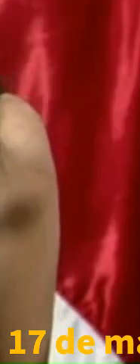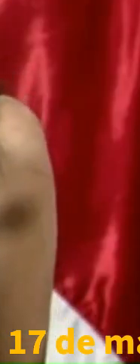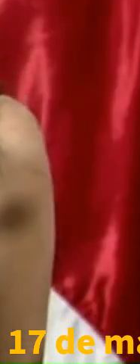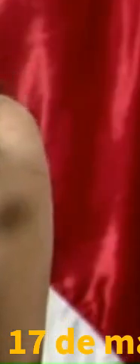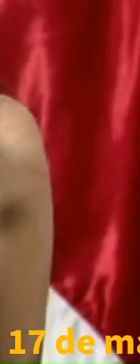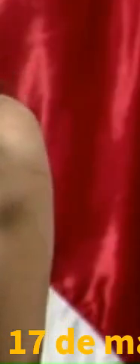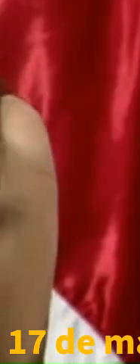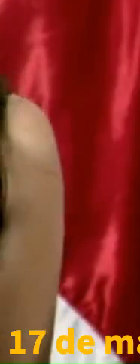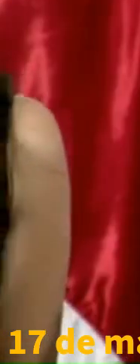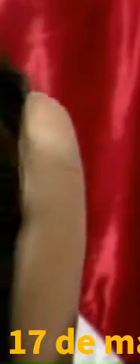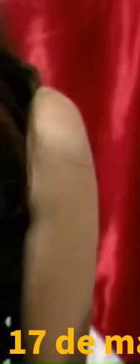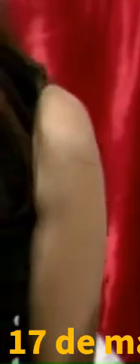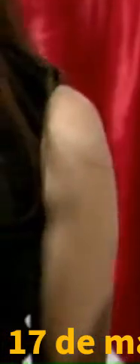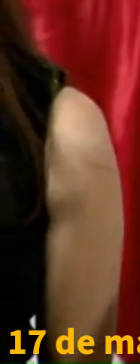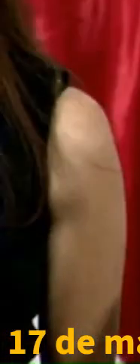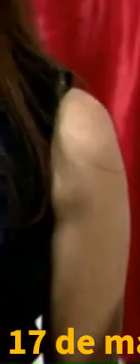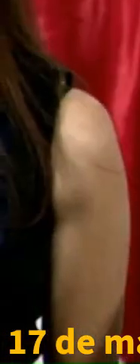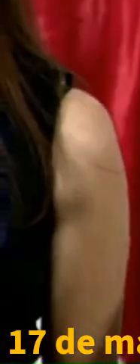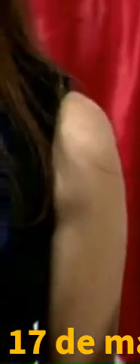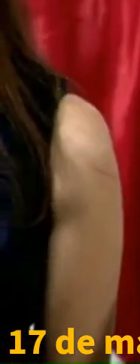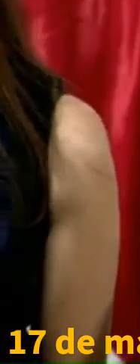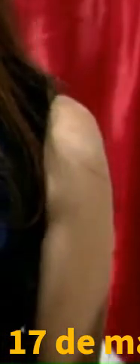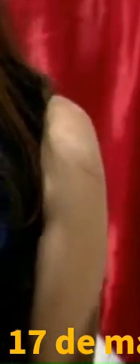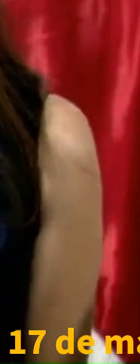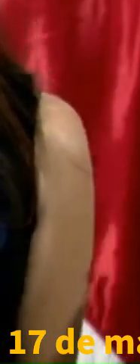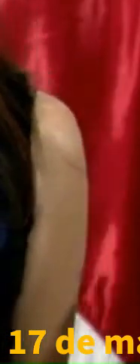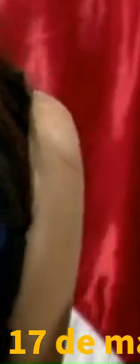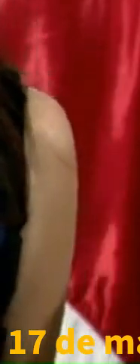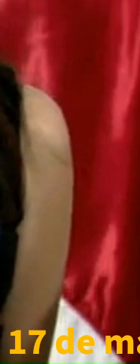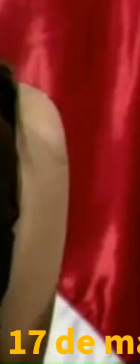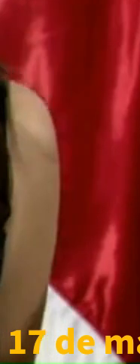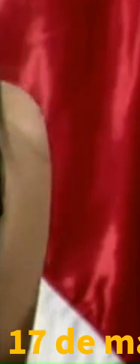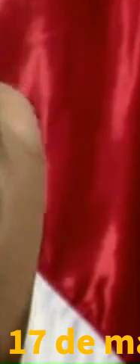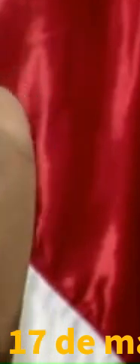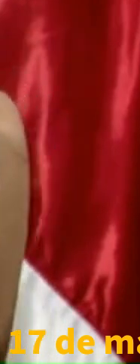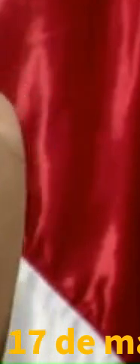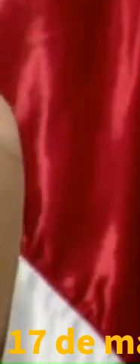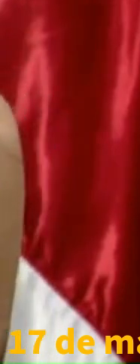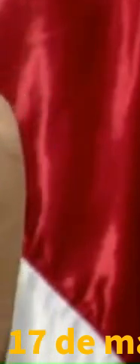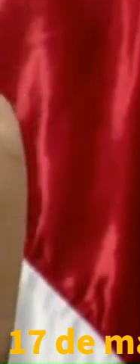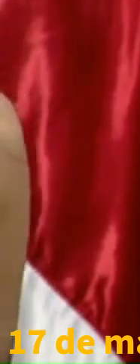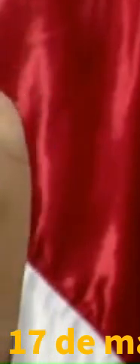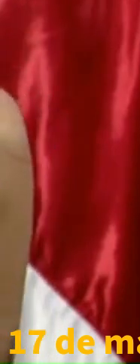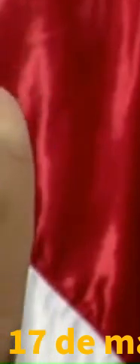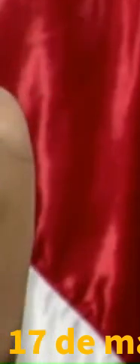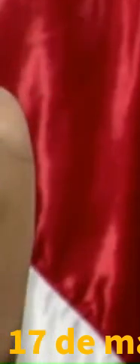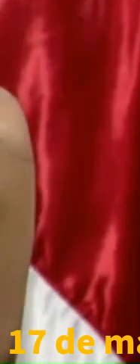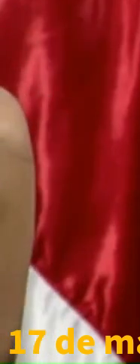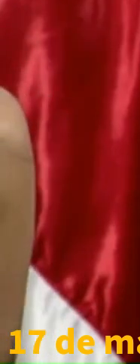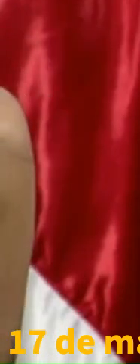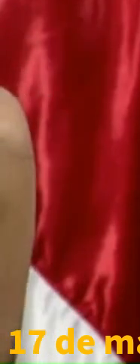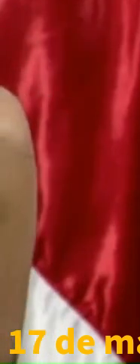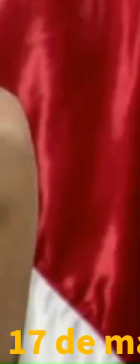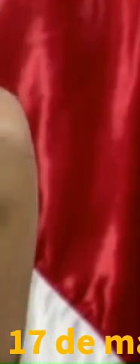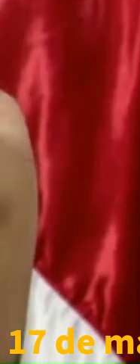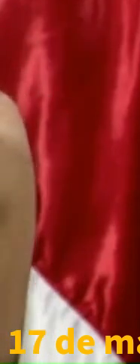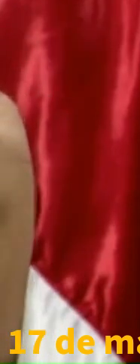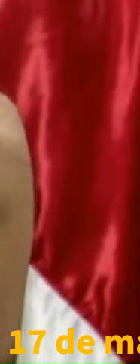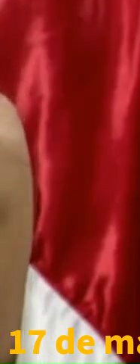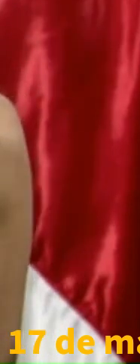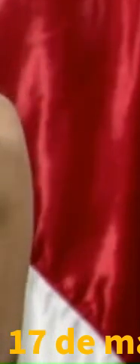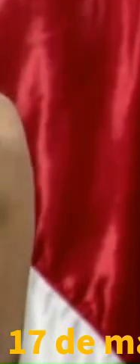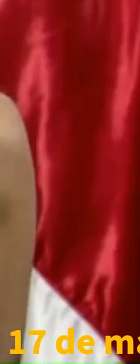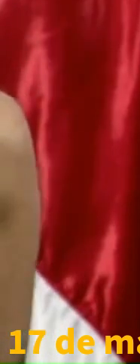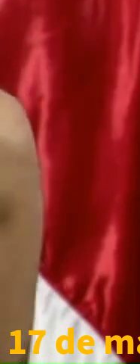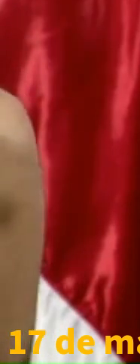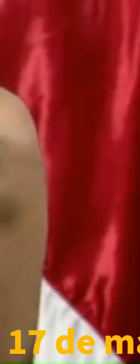dentro de los estudios técnicos no se verificaron ni la factibilidad vial, la capacidad de suelos, que